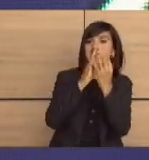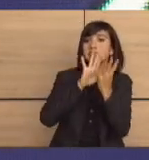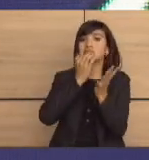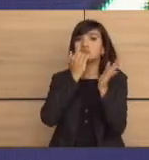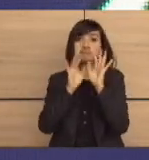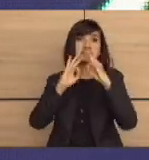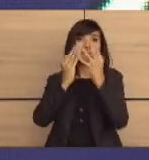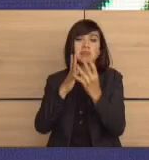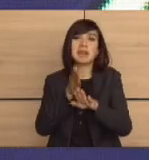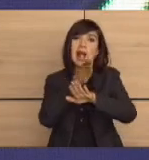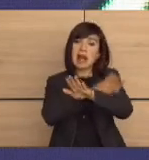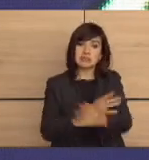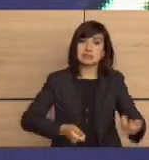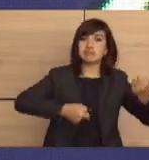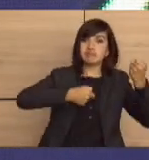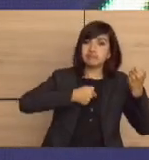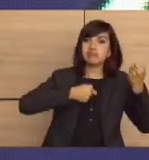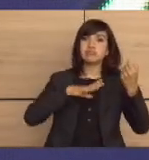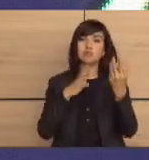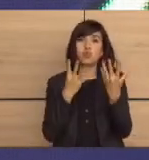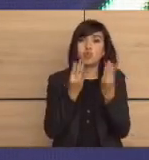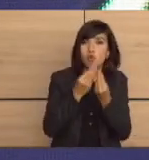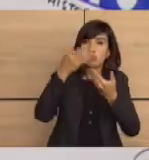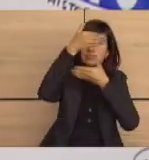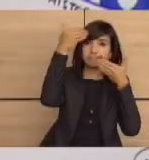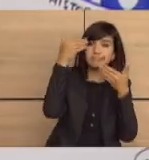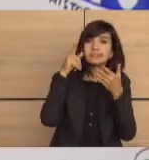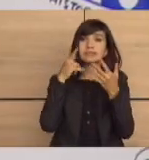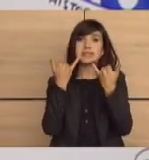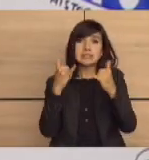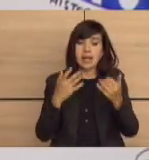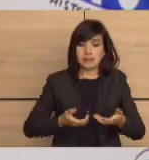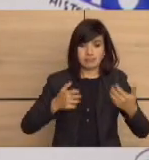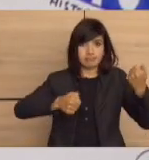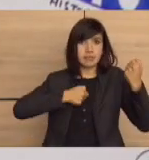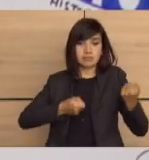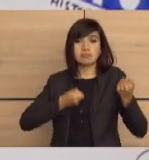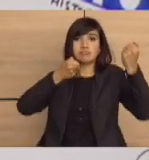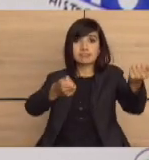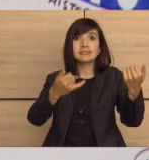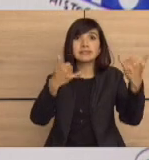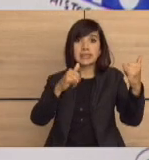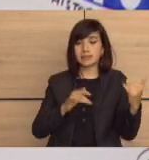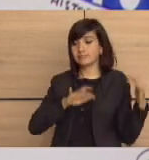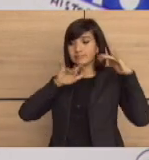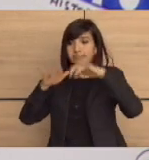y estuvieron en procesos de desmovilización, ¿sí? Y que su manera y sus experiencias de vida en torno a la historia